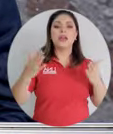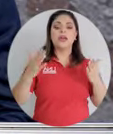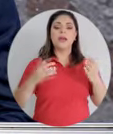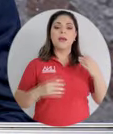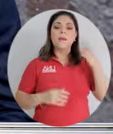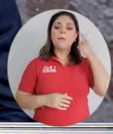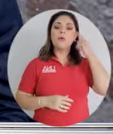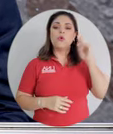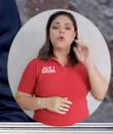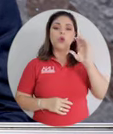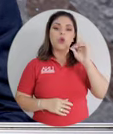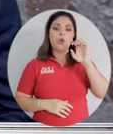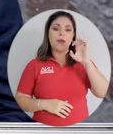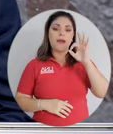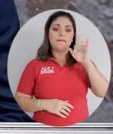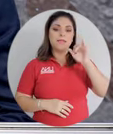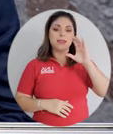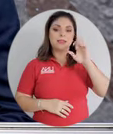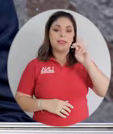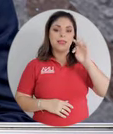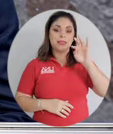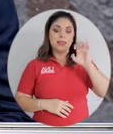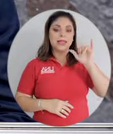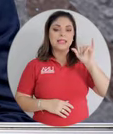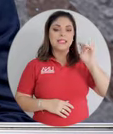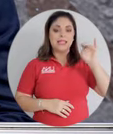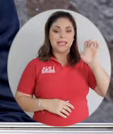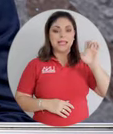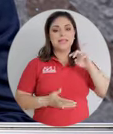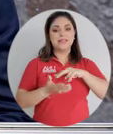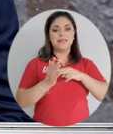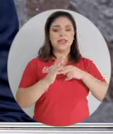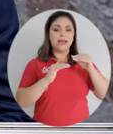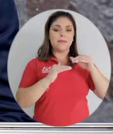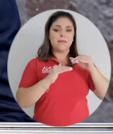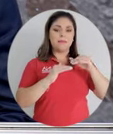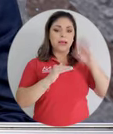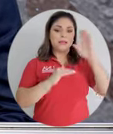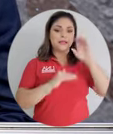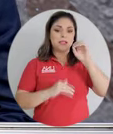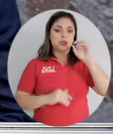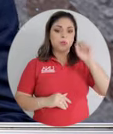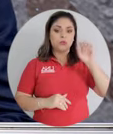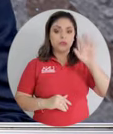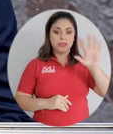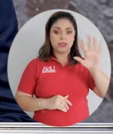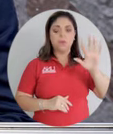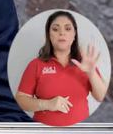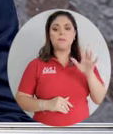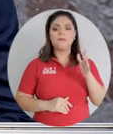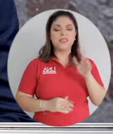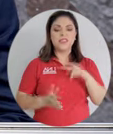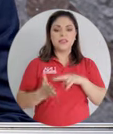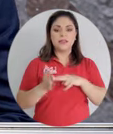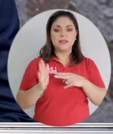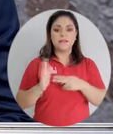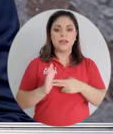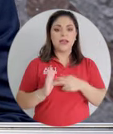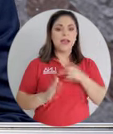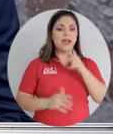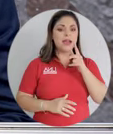por el coeficiente Gini, que está por encima del 0.5, en ese grupo